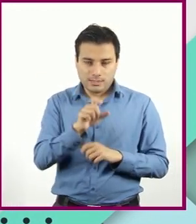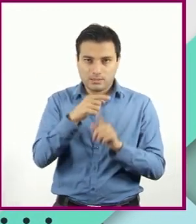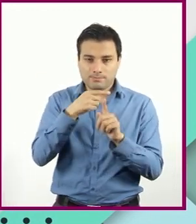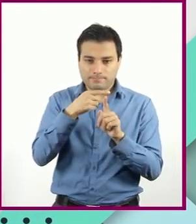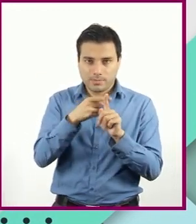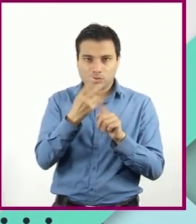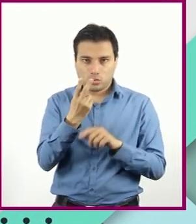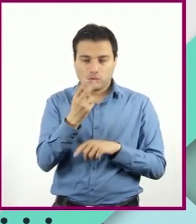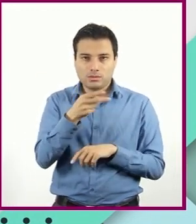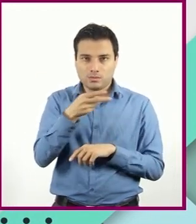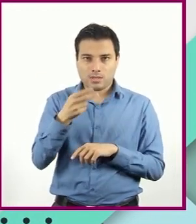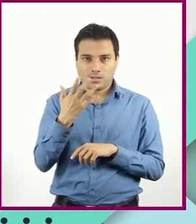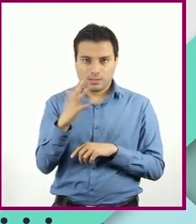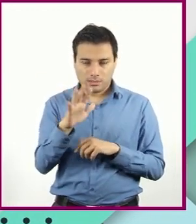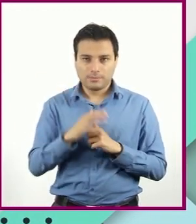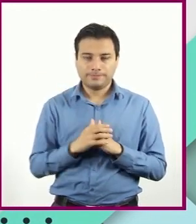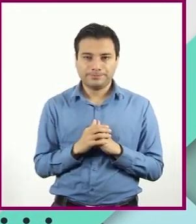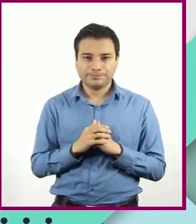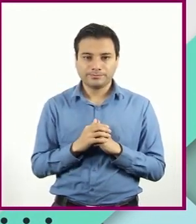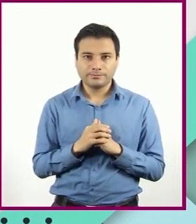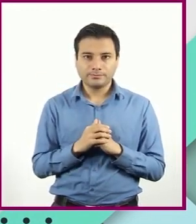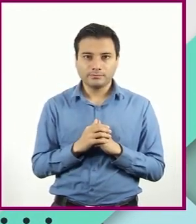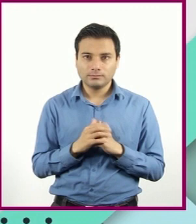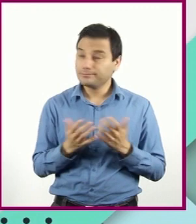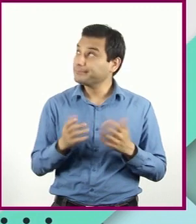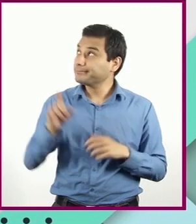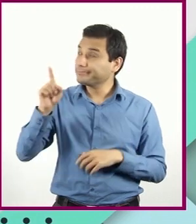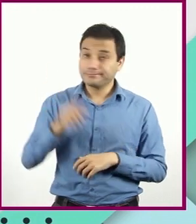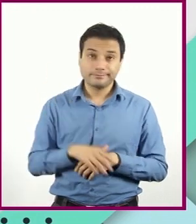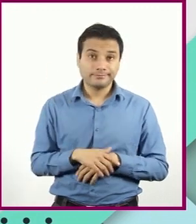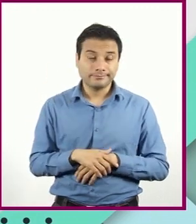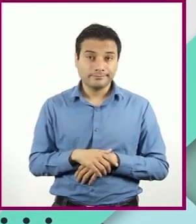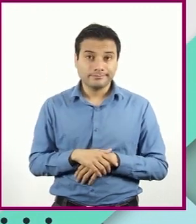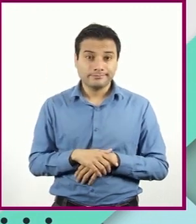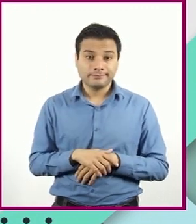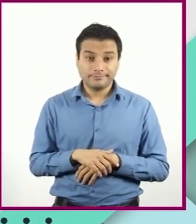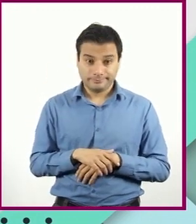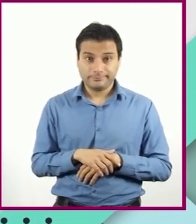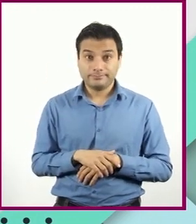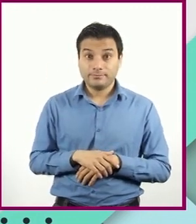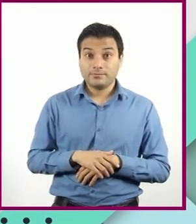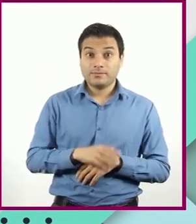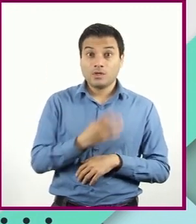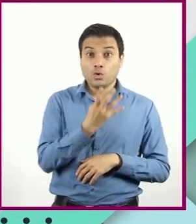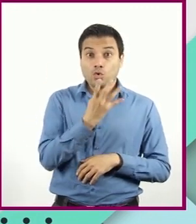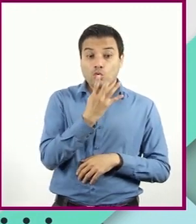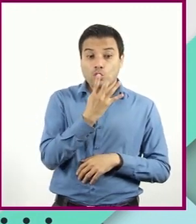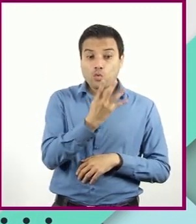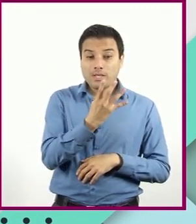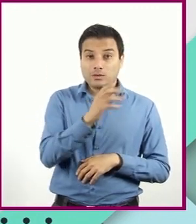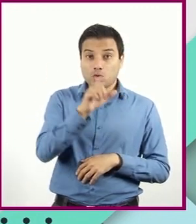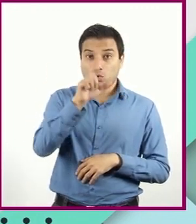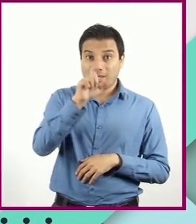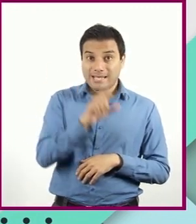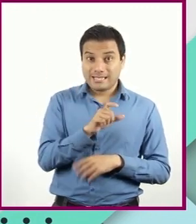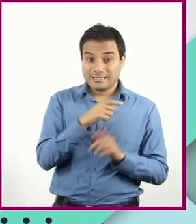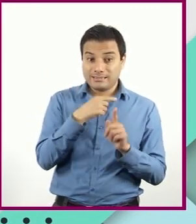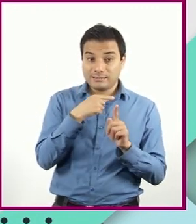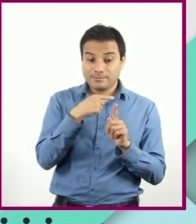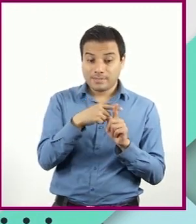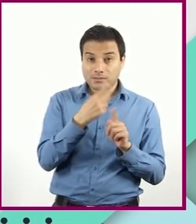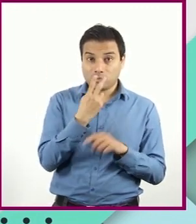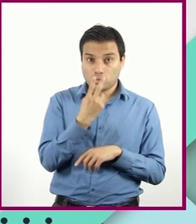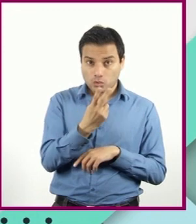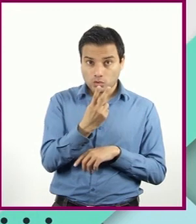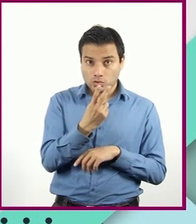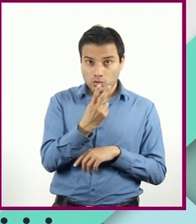es igual a 10. Hay una relación de equivalencia entre la expresión 4x más 2 y 10, establecida